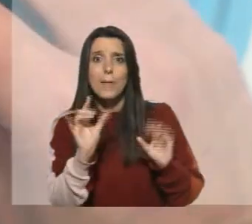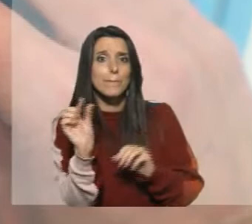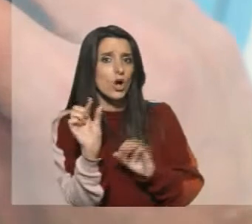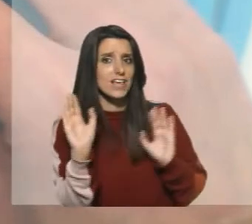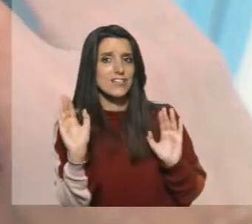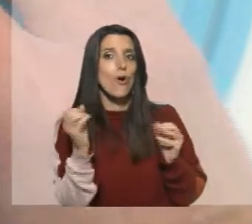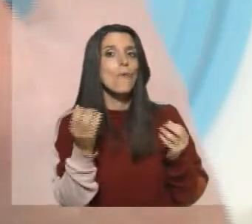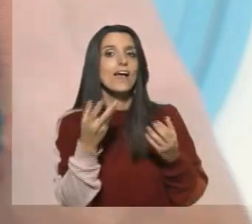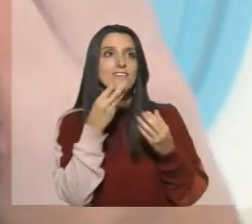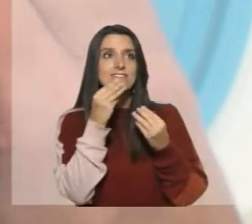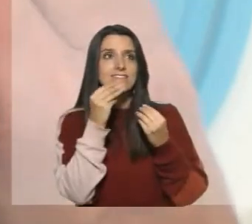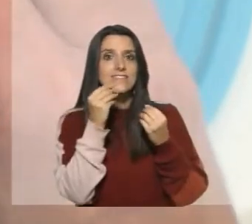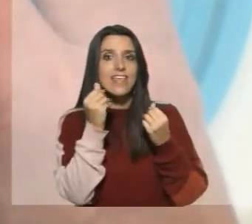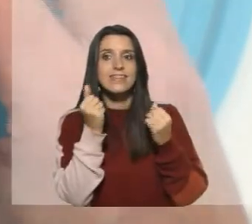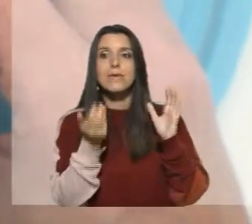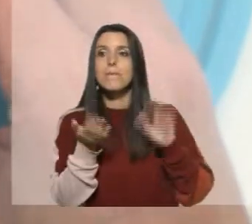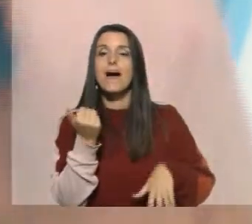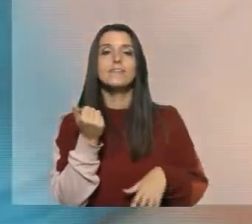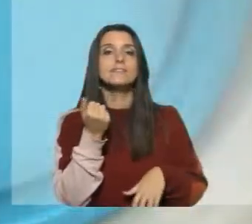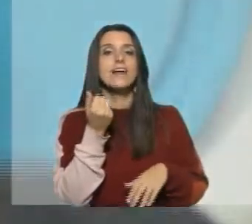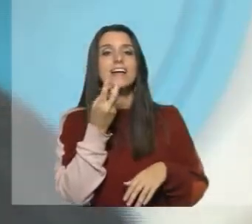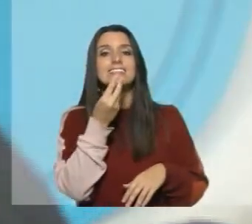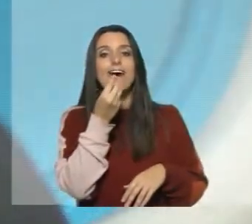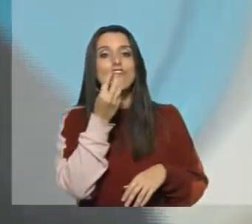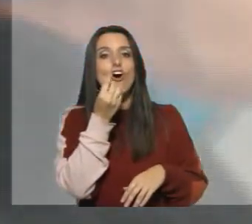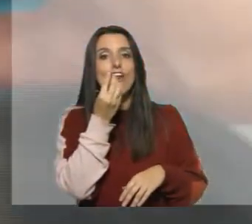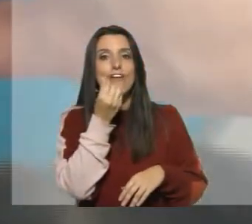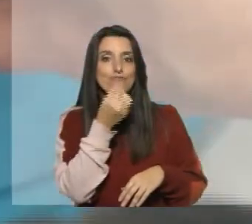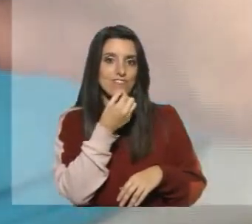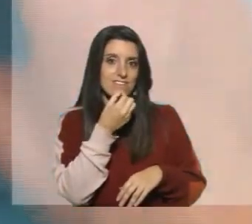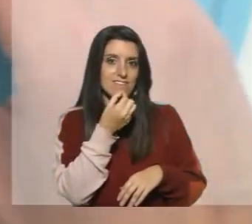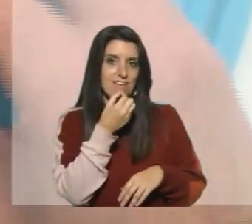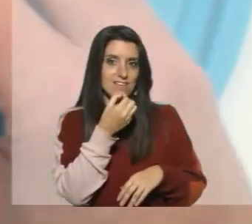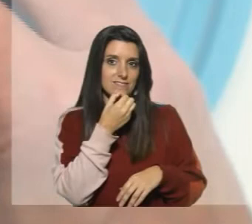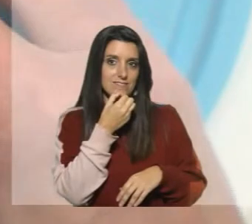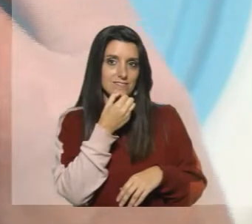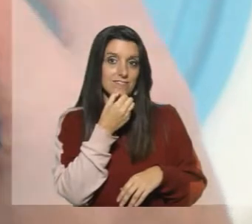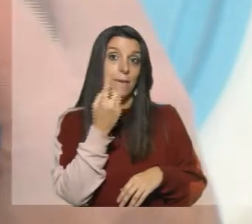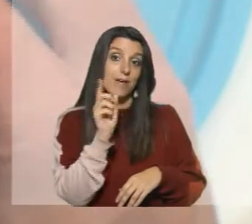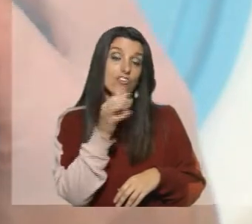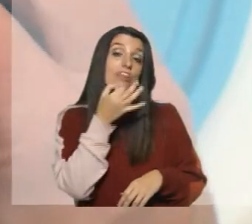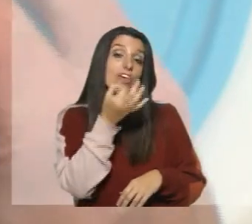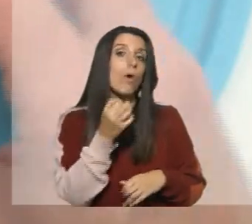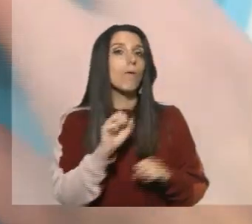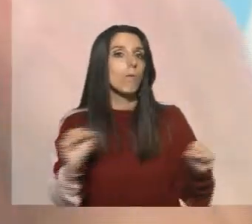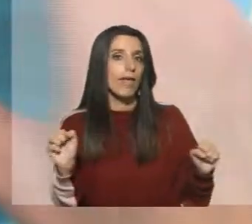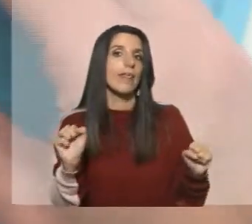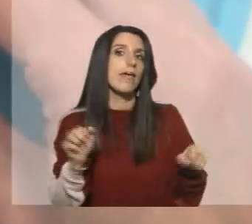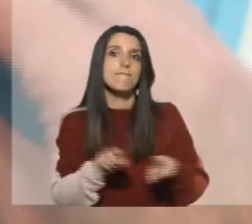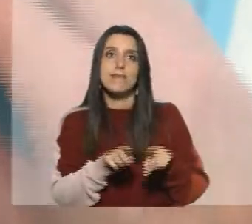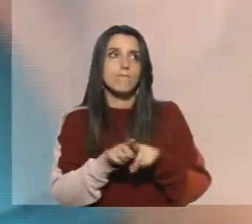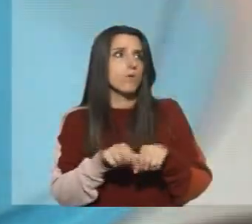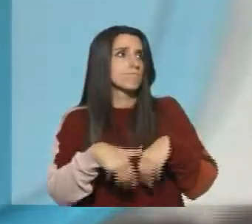porque vas a sentir muchísimo más el sabor que tiene la frutilla. Pero como te digo, si querés podés hacer tal cual con